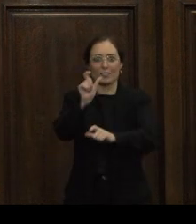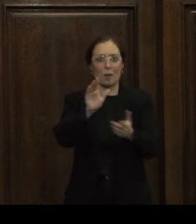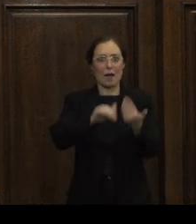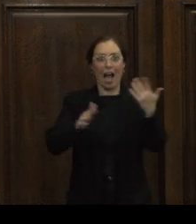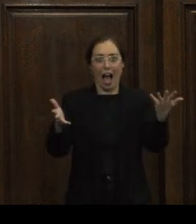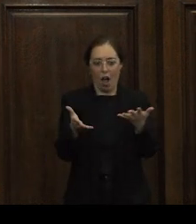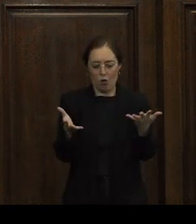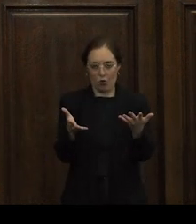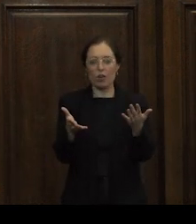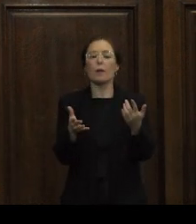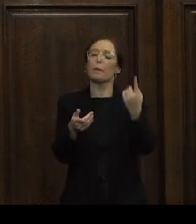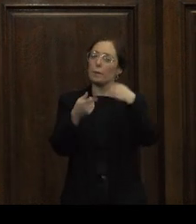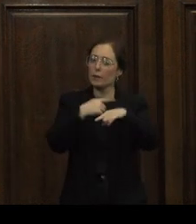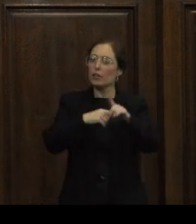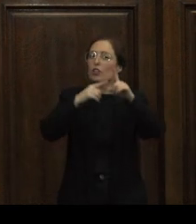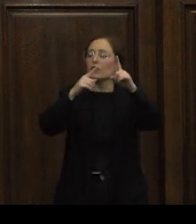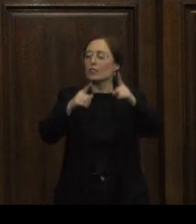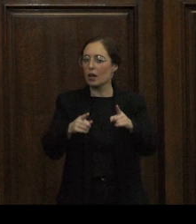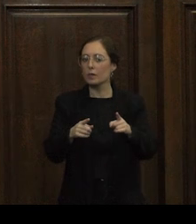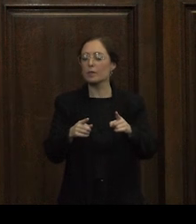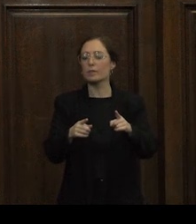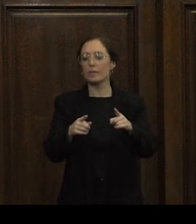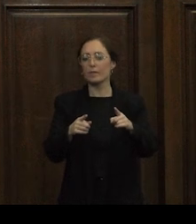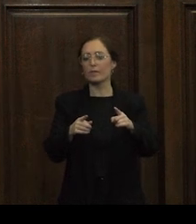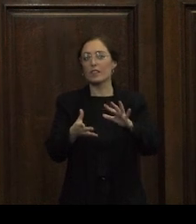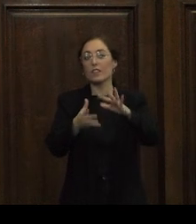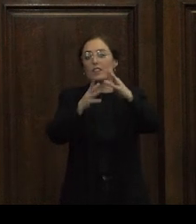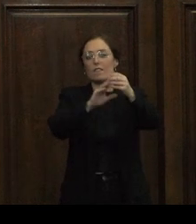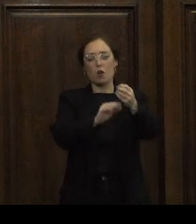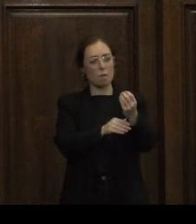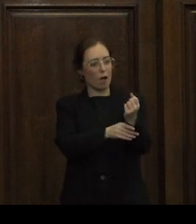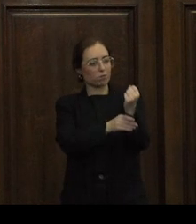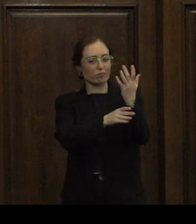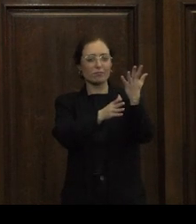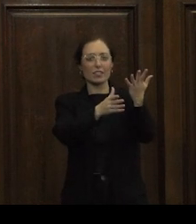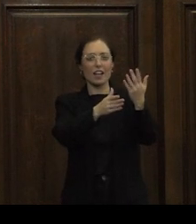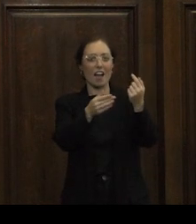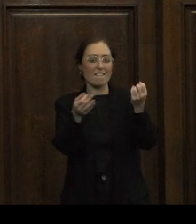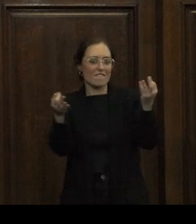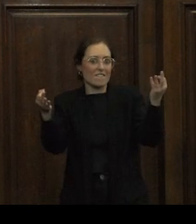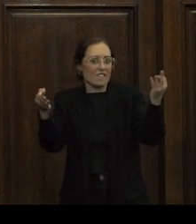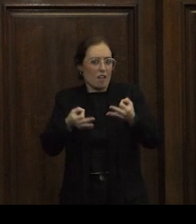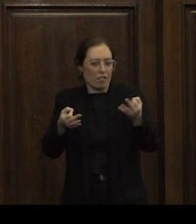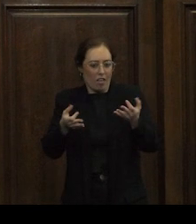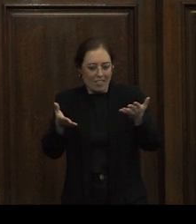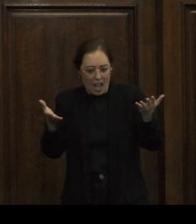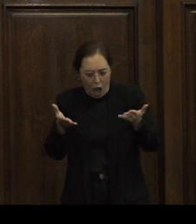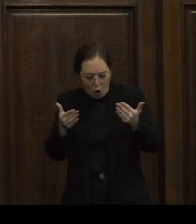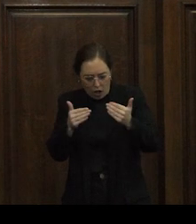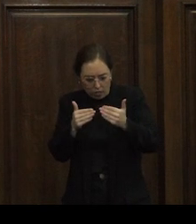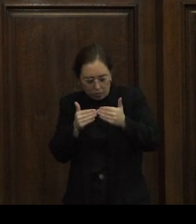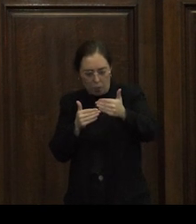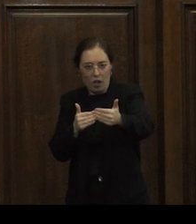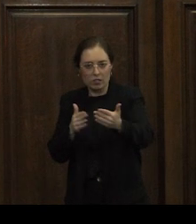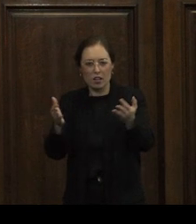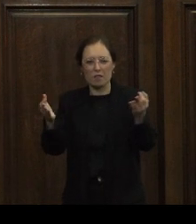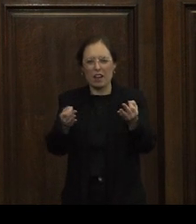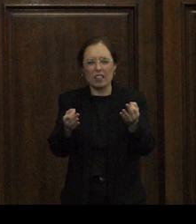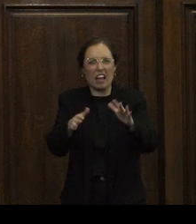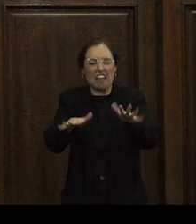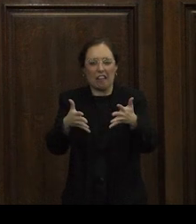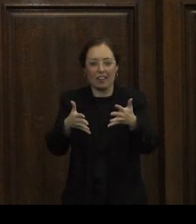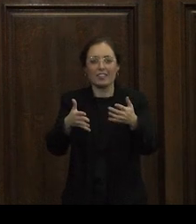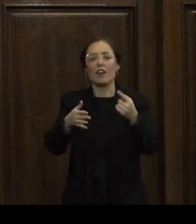ellos implican, entre otras cosas, el fenómeno de la posverdad. Lo que les estoy contando aquí es